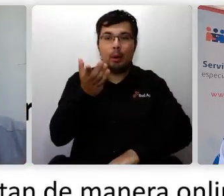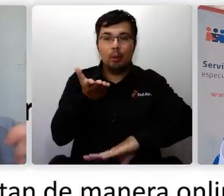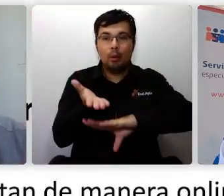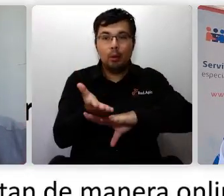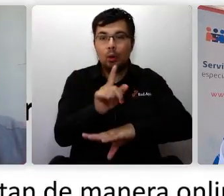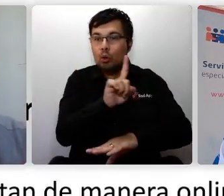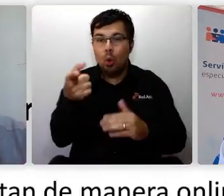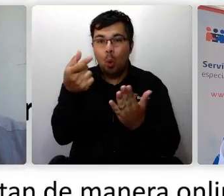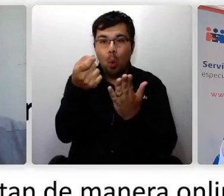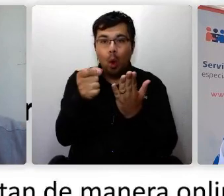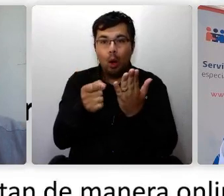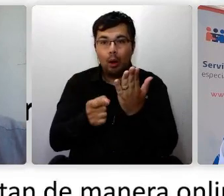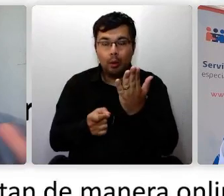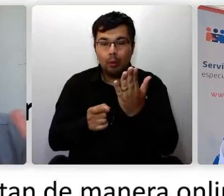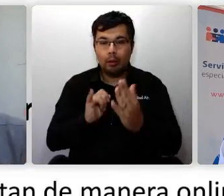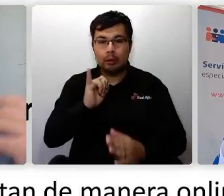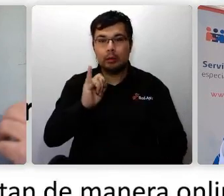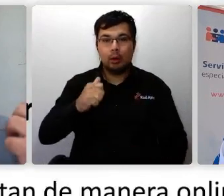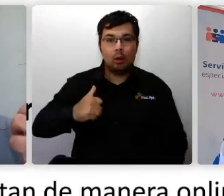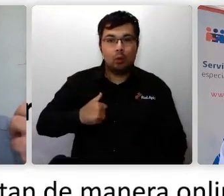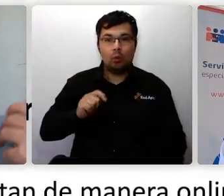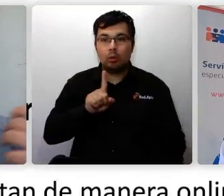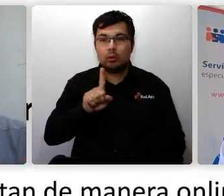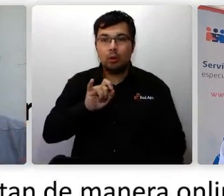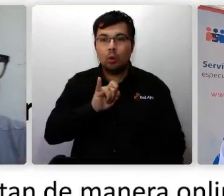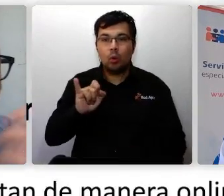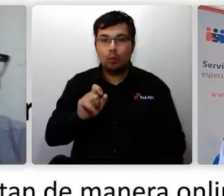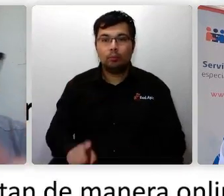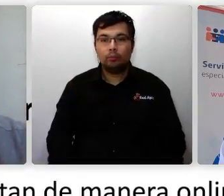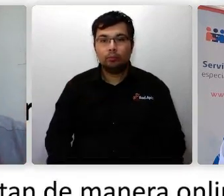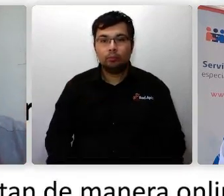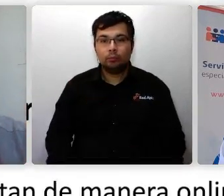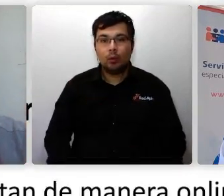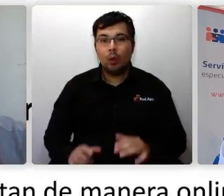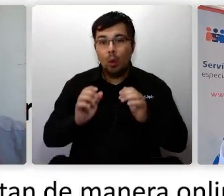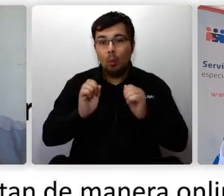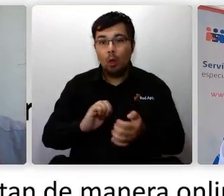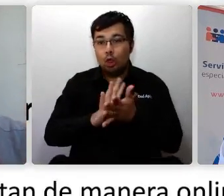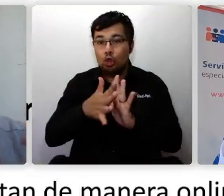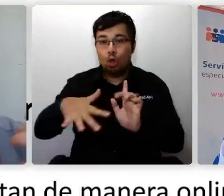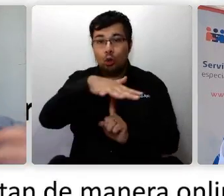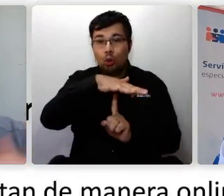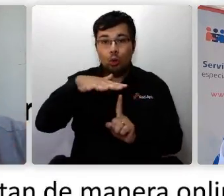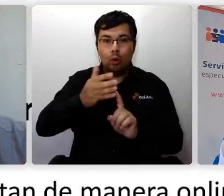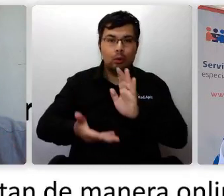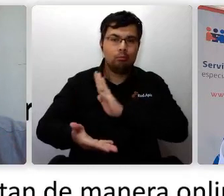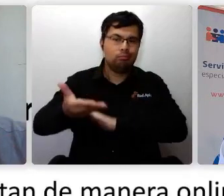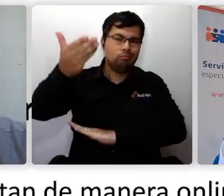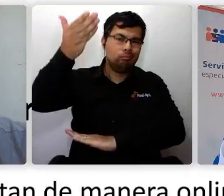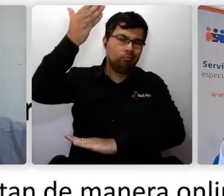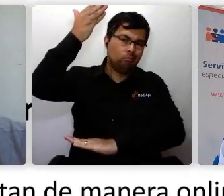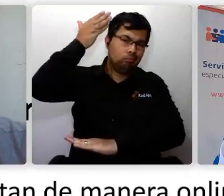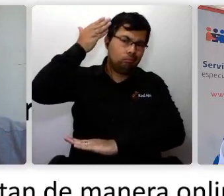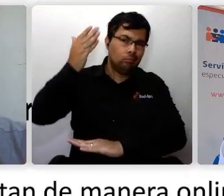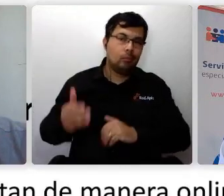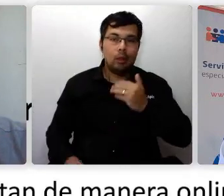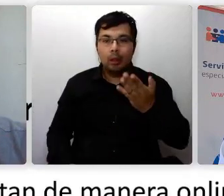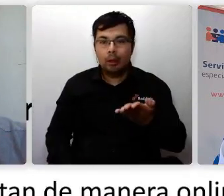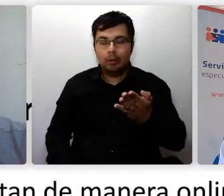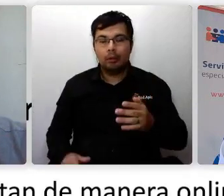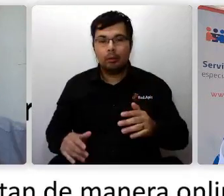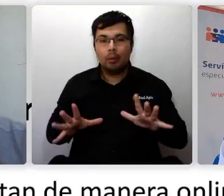corrígeme Iván, y si aplica o no aplica. Porque no todo lo que nos pase puede aplicar, sobre todo si es mucho tiempo para atrás. Y desde ese perspectivo, para que el equipo